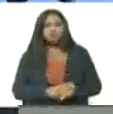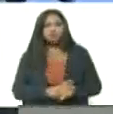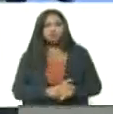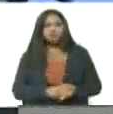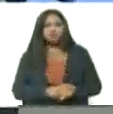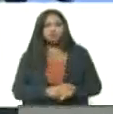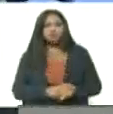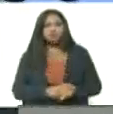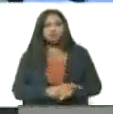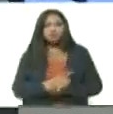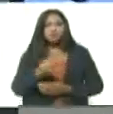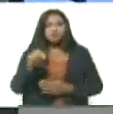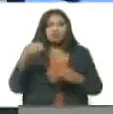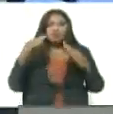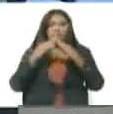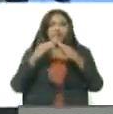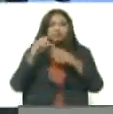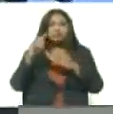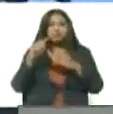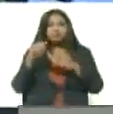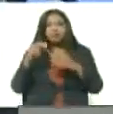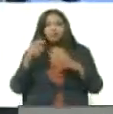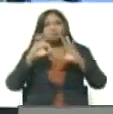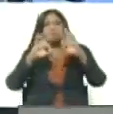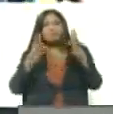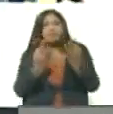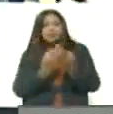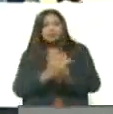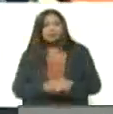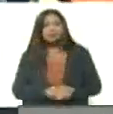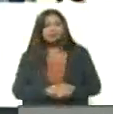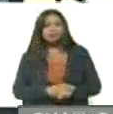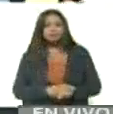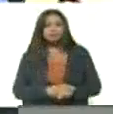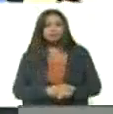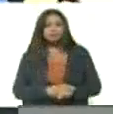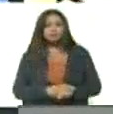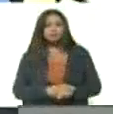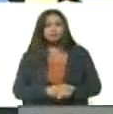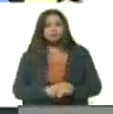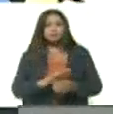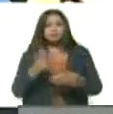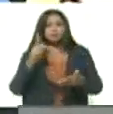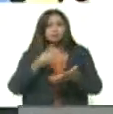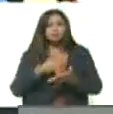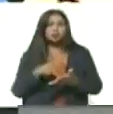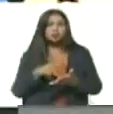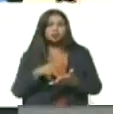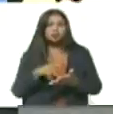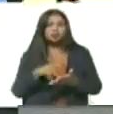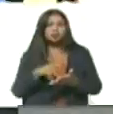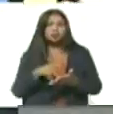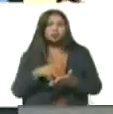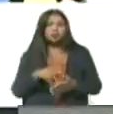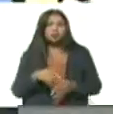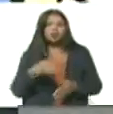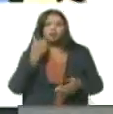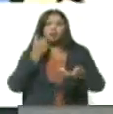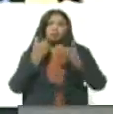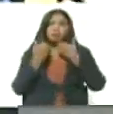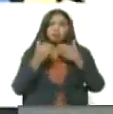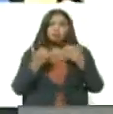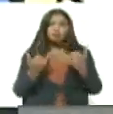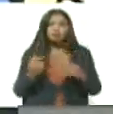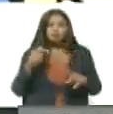casa, en un hogar, en una familia, cuando llega la enfermedad, cuando